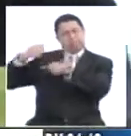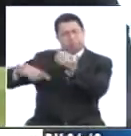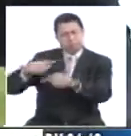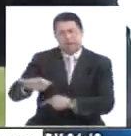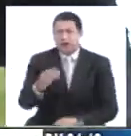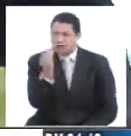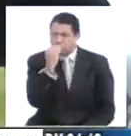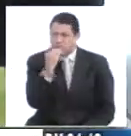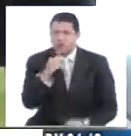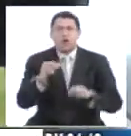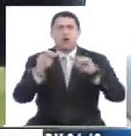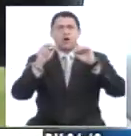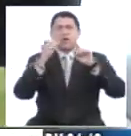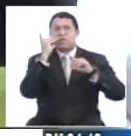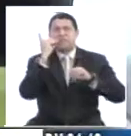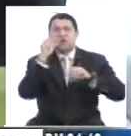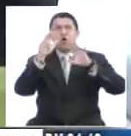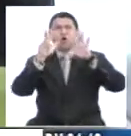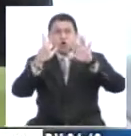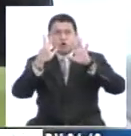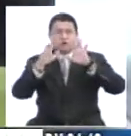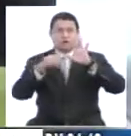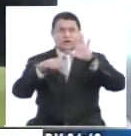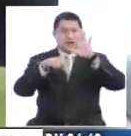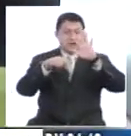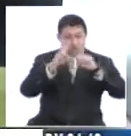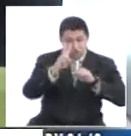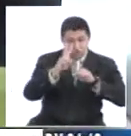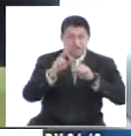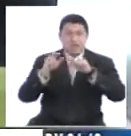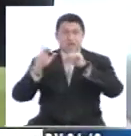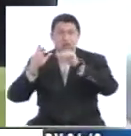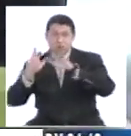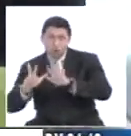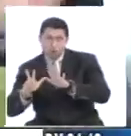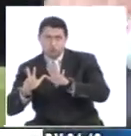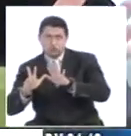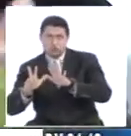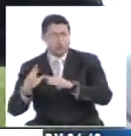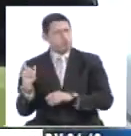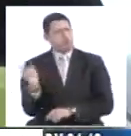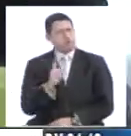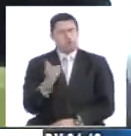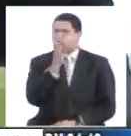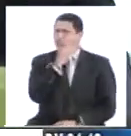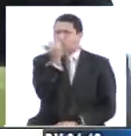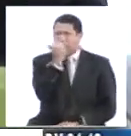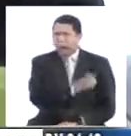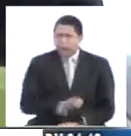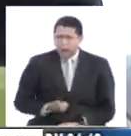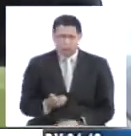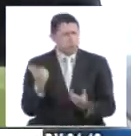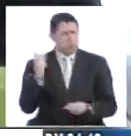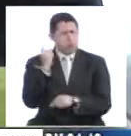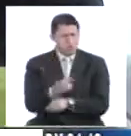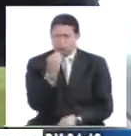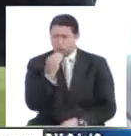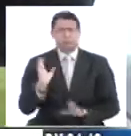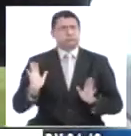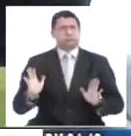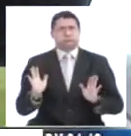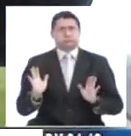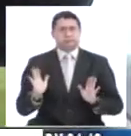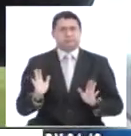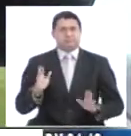comer a las ocho hay que comer a las dos y hay que comer a las ocho bueno si tú no tienes hambre porque tienes que obligarte a comer